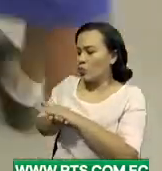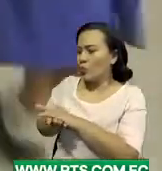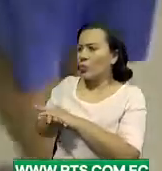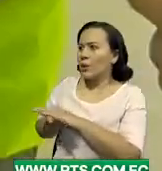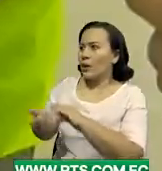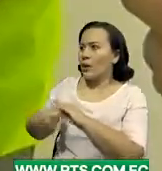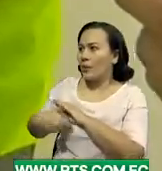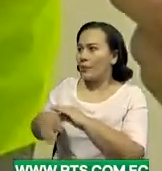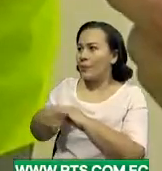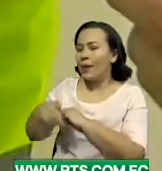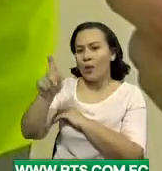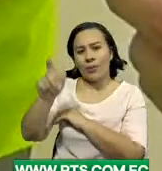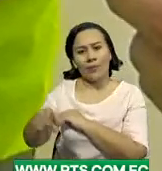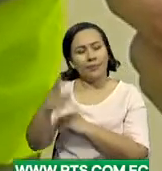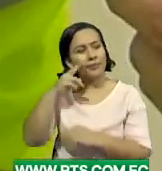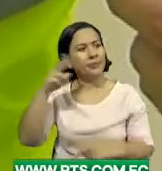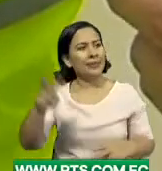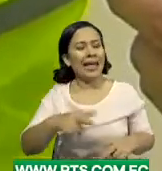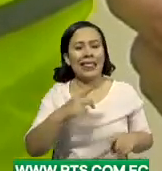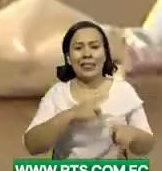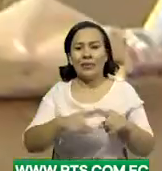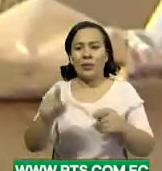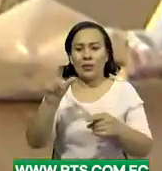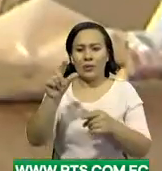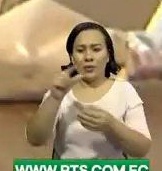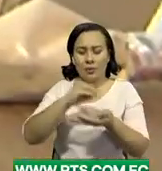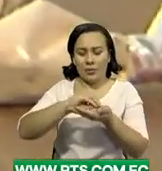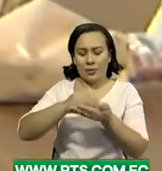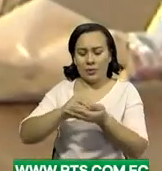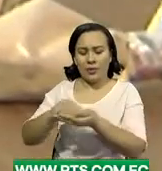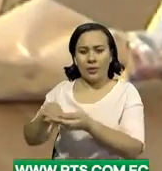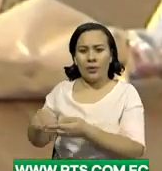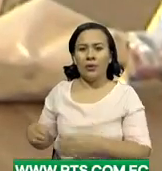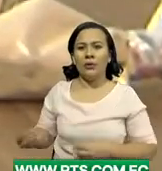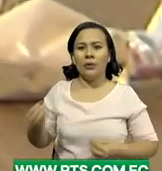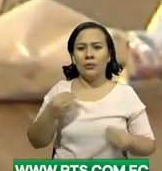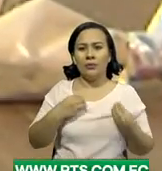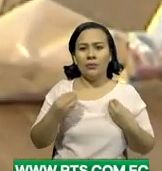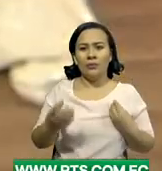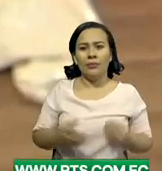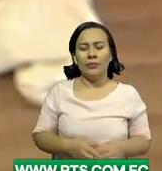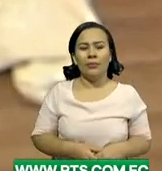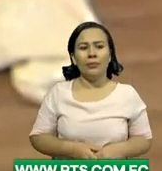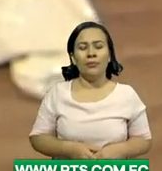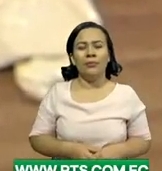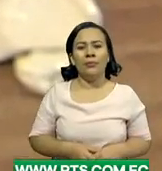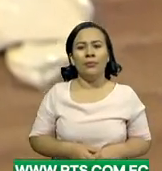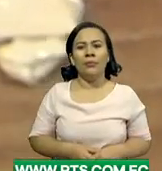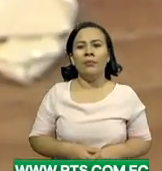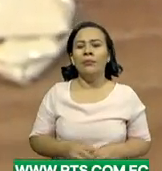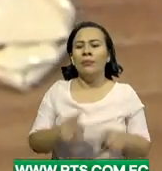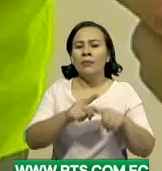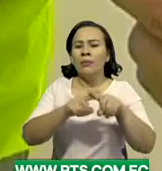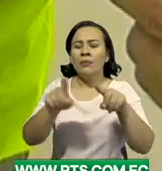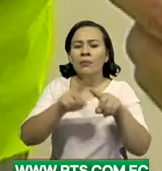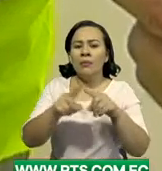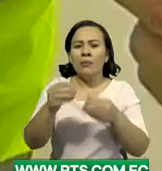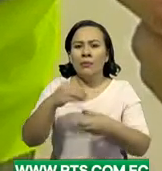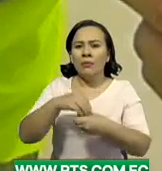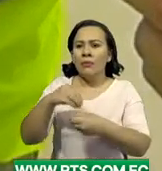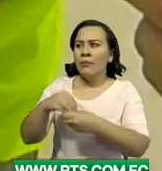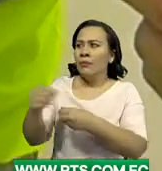en su poder a un ciudadano varios sobres que contenían cocaína y al otro ciudadano varias fundas con una